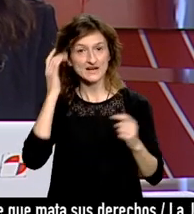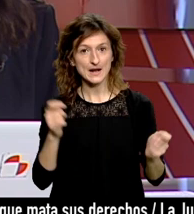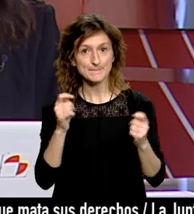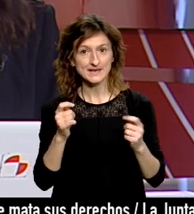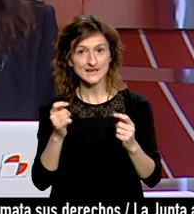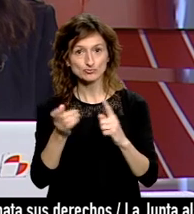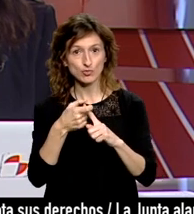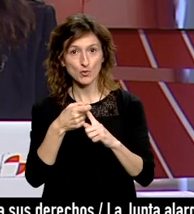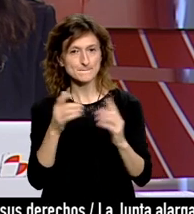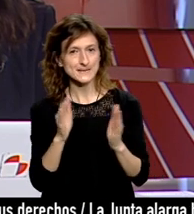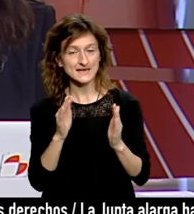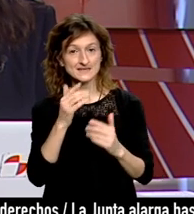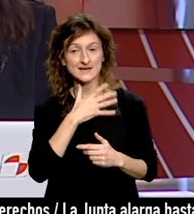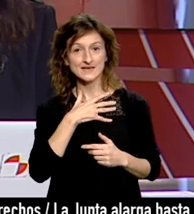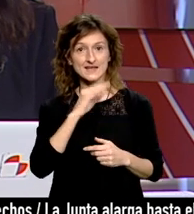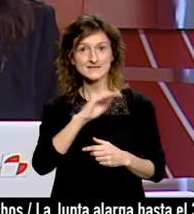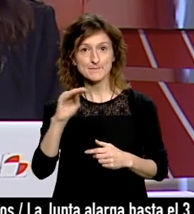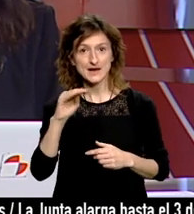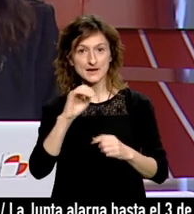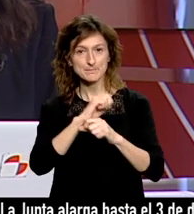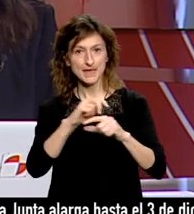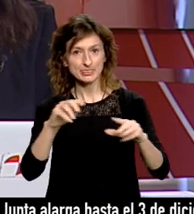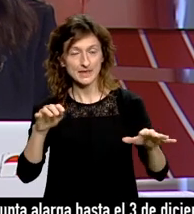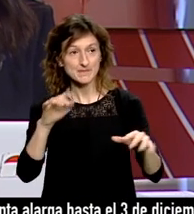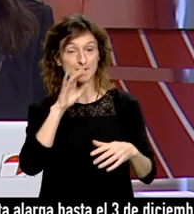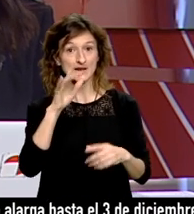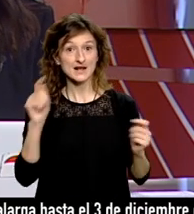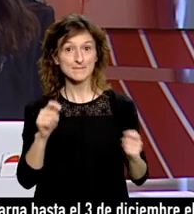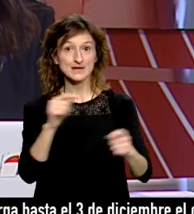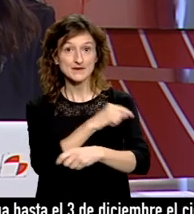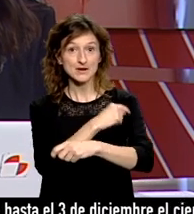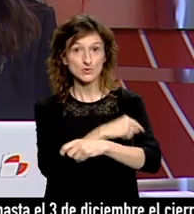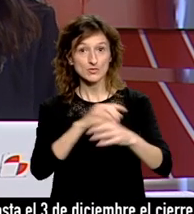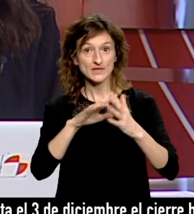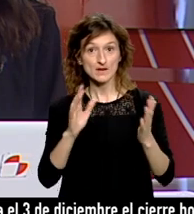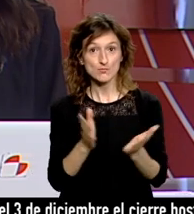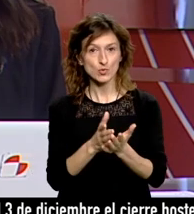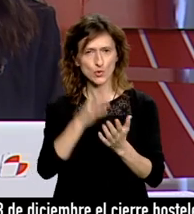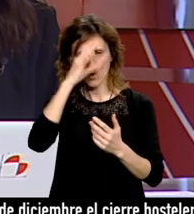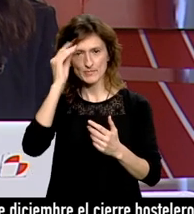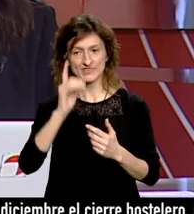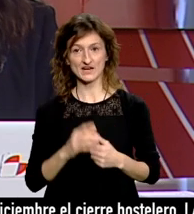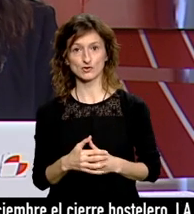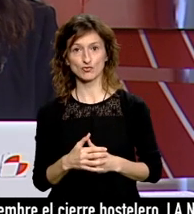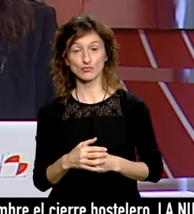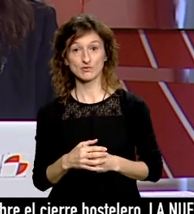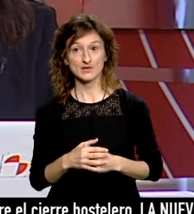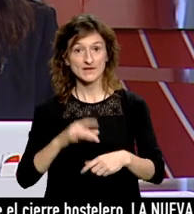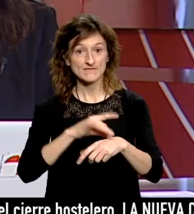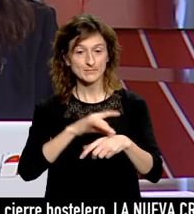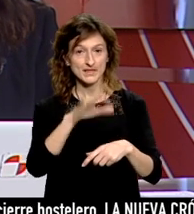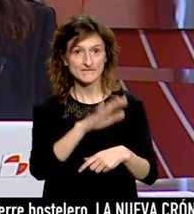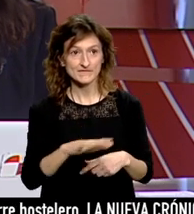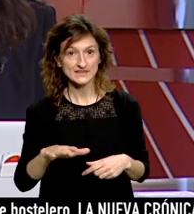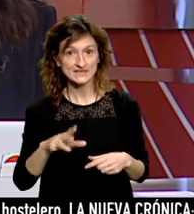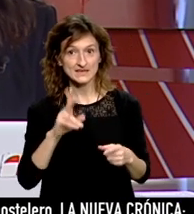Pequeñas Soluciones, hace un llamamiento en mitad de la actual pandemia para que las campañas de vacunación mundiales no se olviden y que las enfermedades